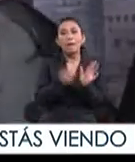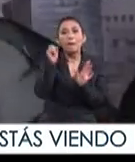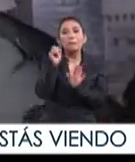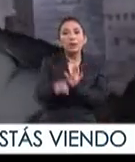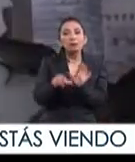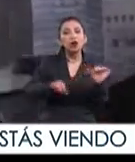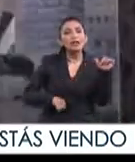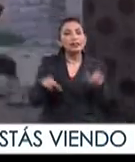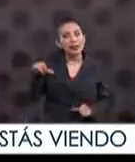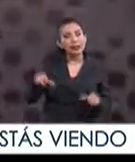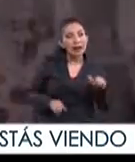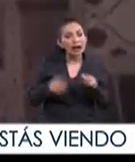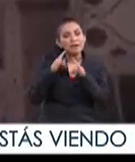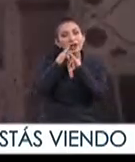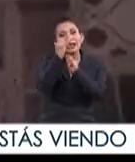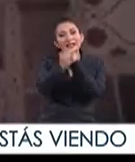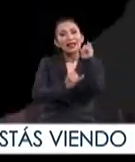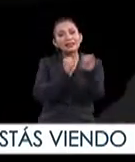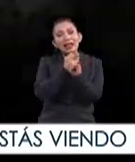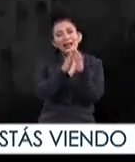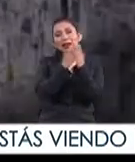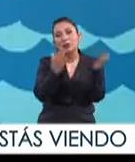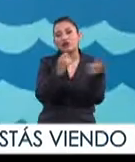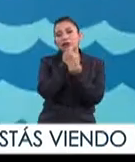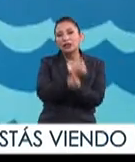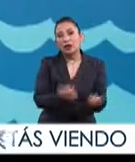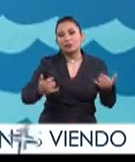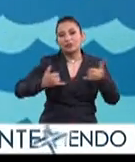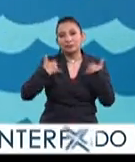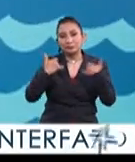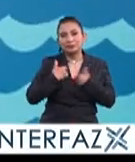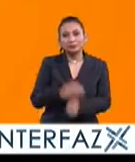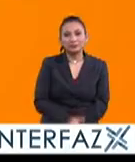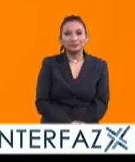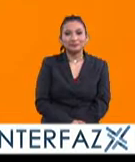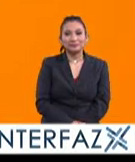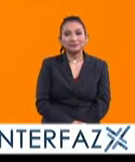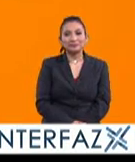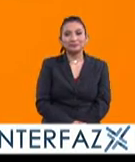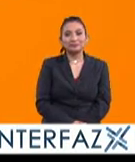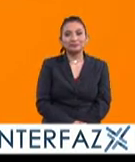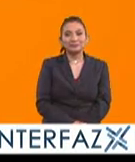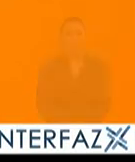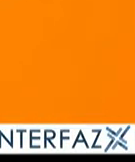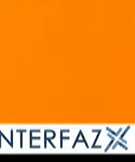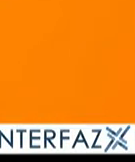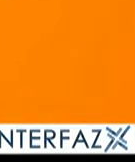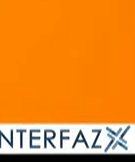parte de las actividades de la Feria Internacional del Libro Infantil y Juvenil.